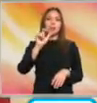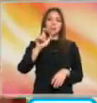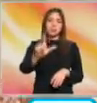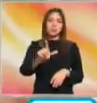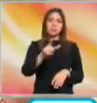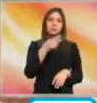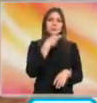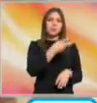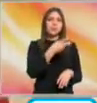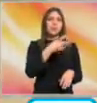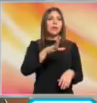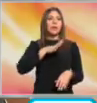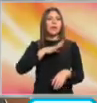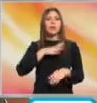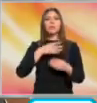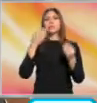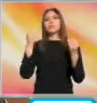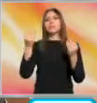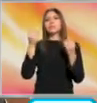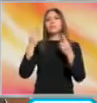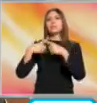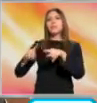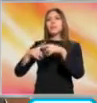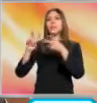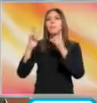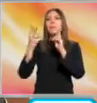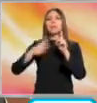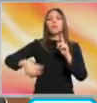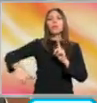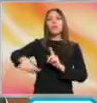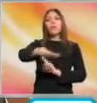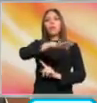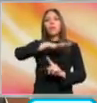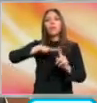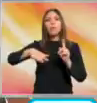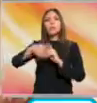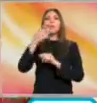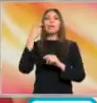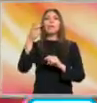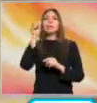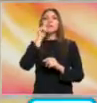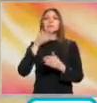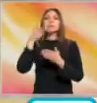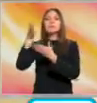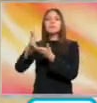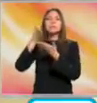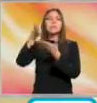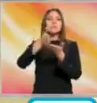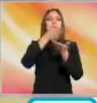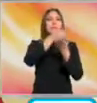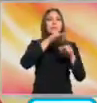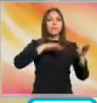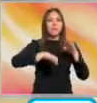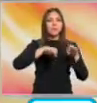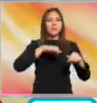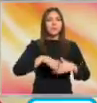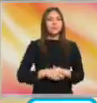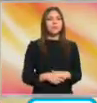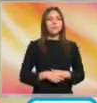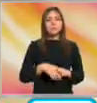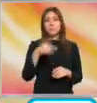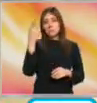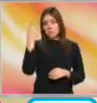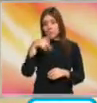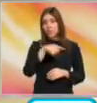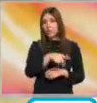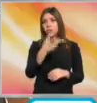con un vecindario, con una colonia, y ahí van pasándose. Pero don Raúl tiene sus